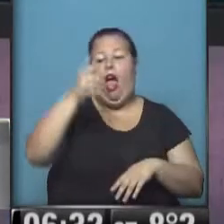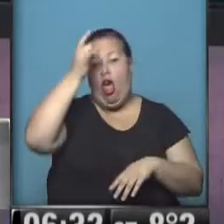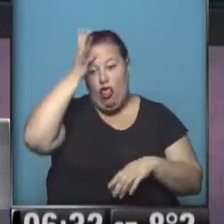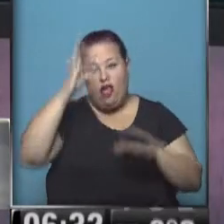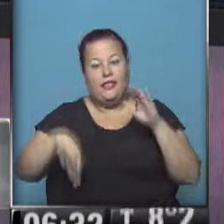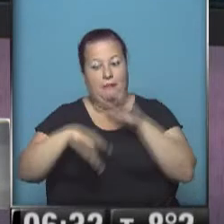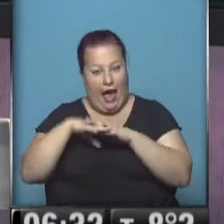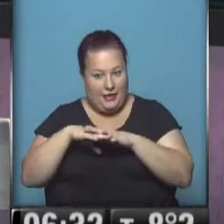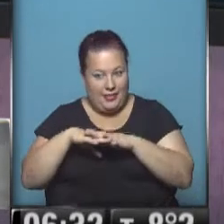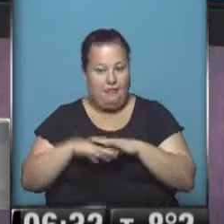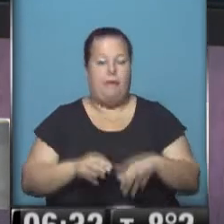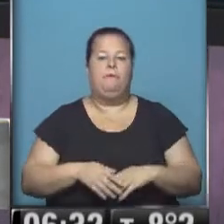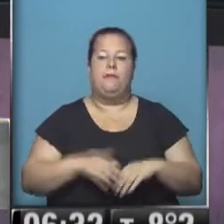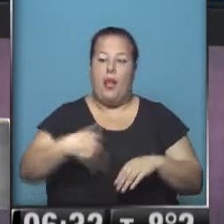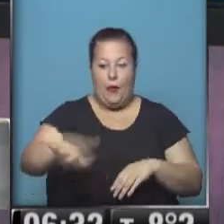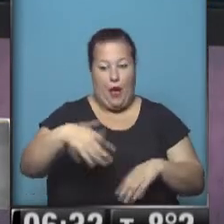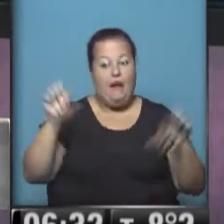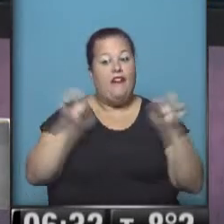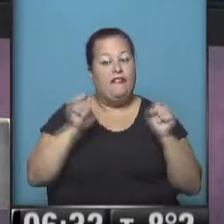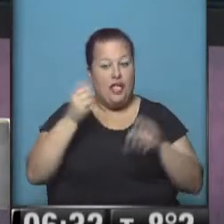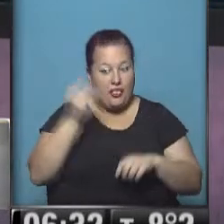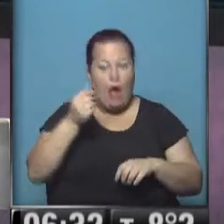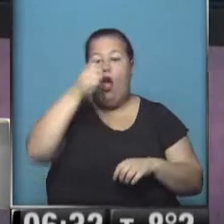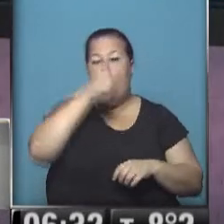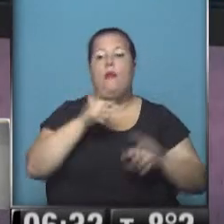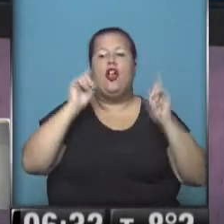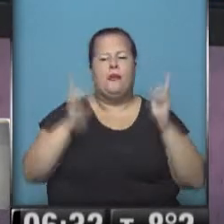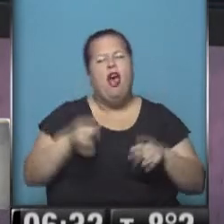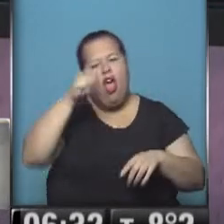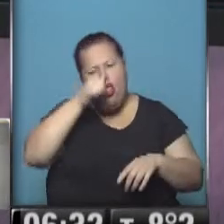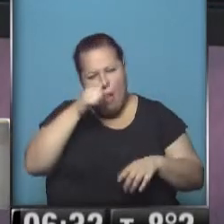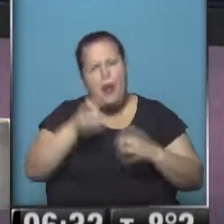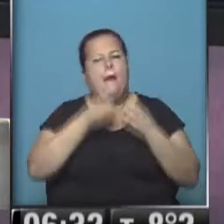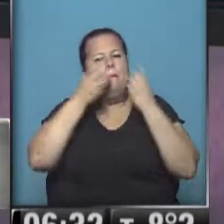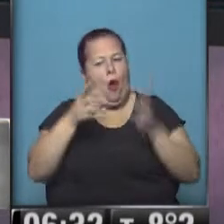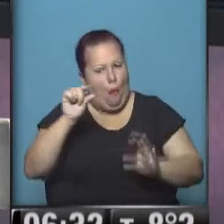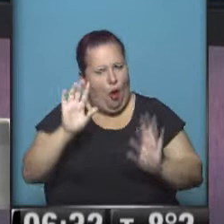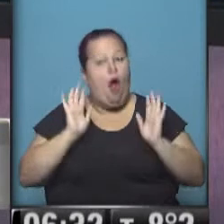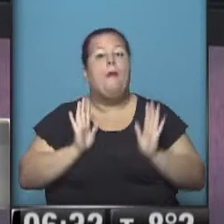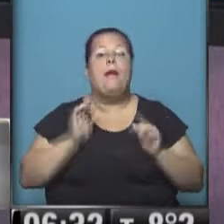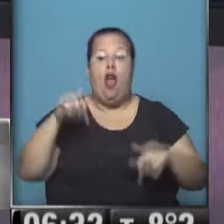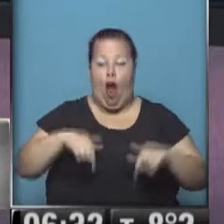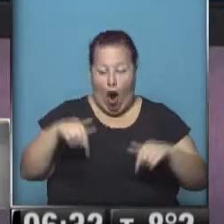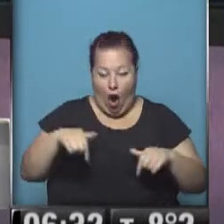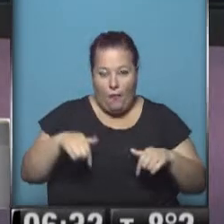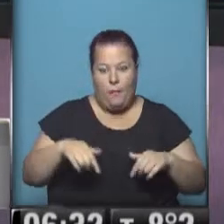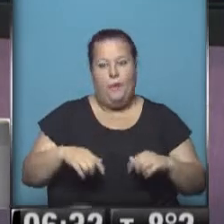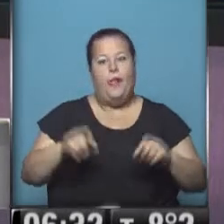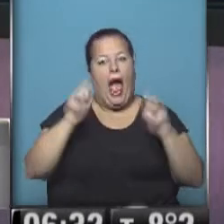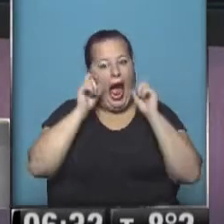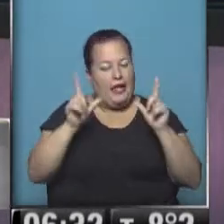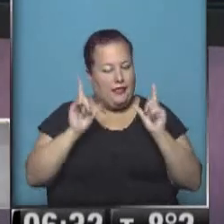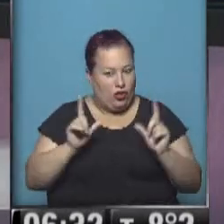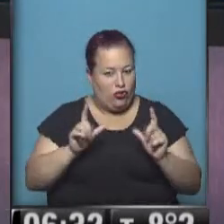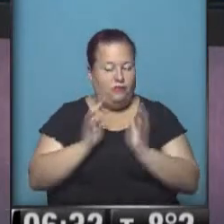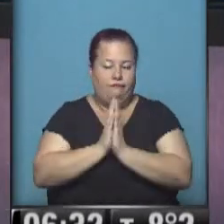de la máxima si viene frío el sábado y el domingo también es domingo repunta un poquito pero lo que soy a abrir los ojos